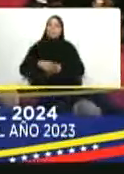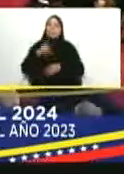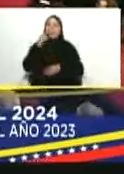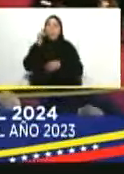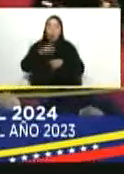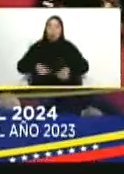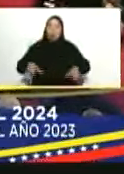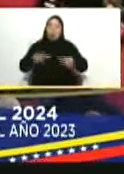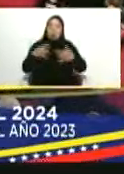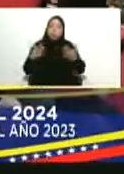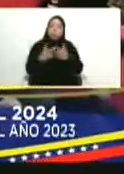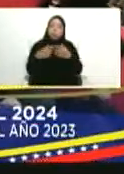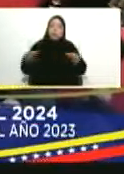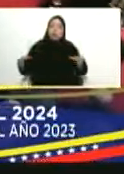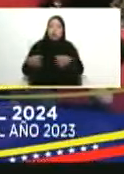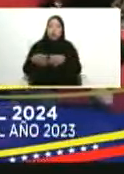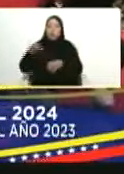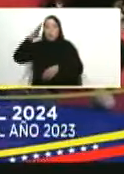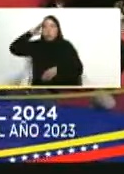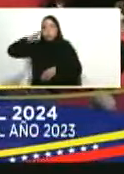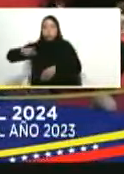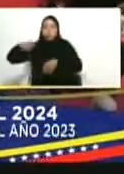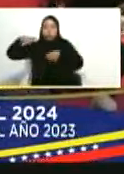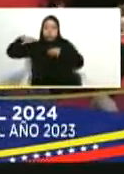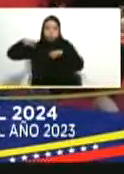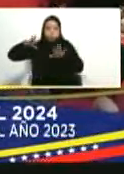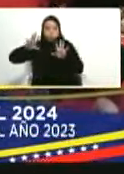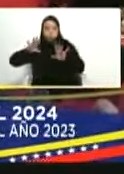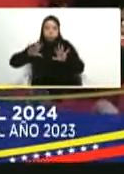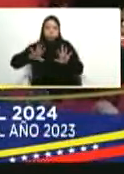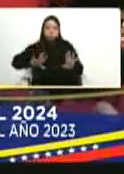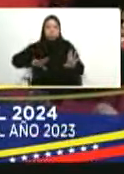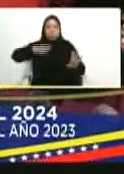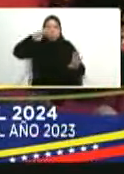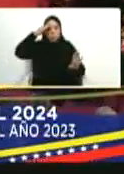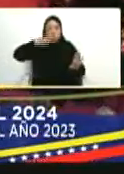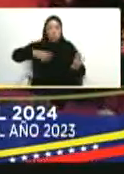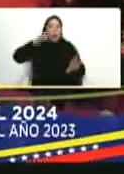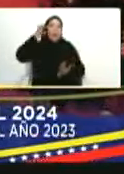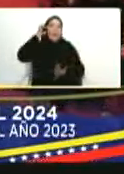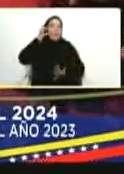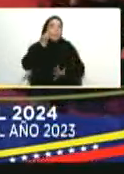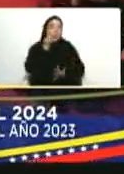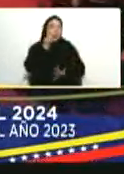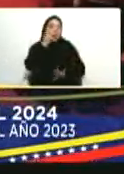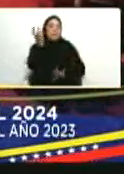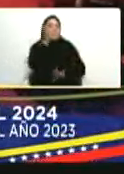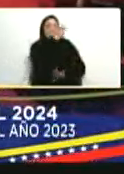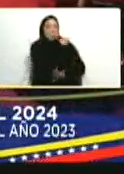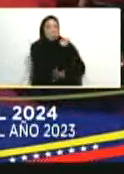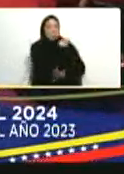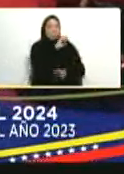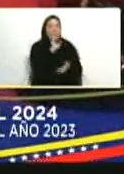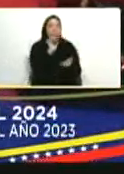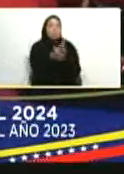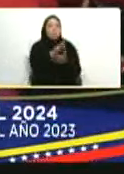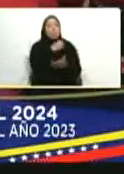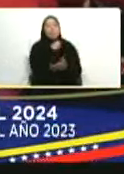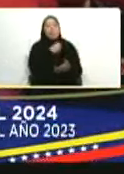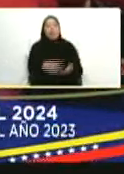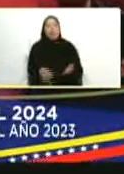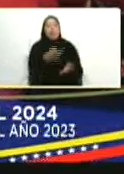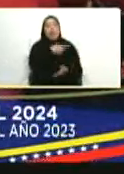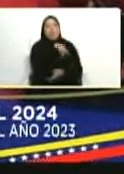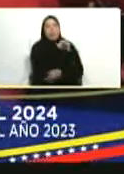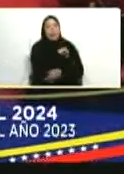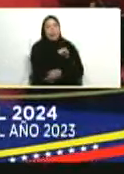las fuerzas independentistas, lideradas por nuestro glorioso general Antonio José de Sucre, derrotaron al ejército realista,